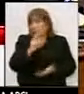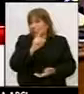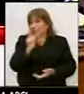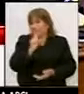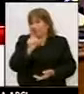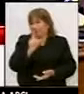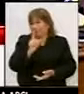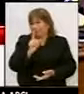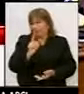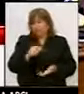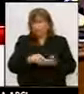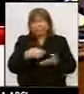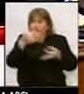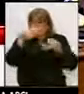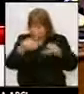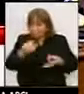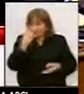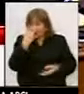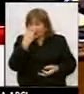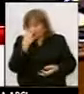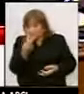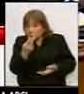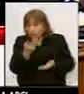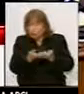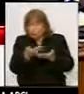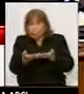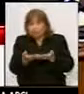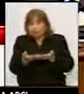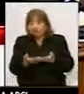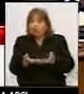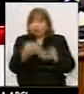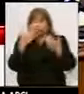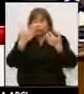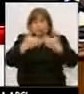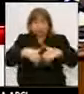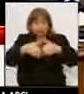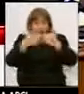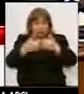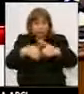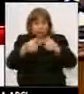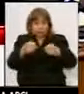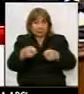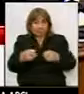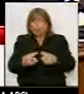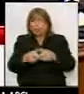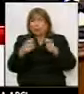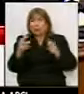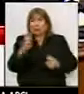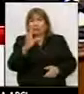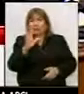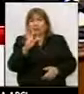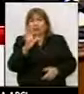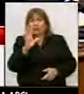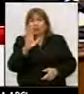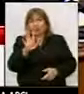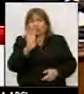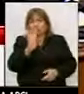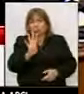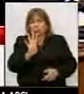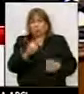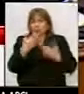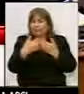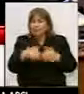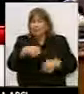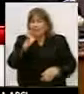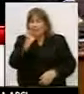nancho presidenta, alienta jabari xuaja, chay empresa cona, y ajatawa chunca empresa ya, más